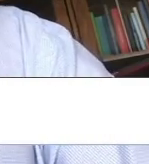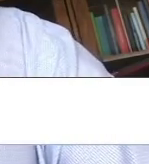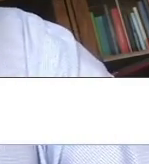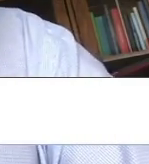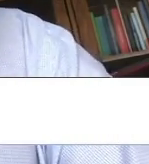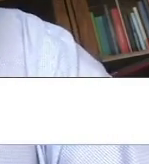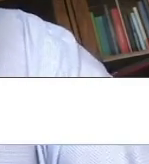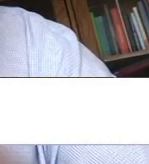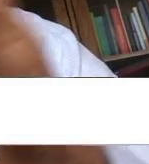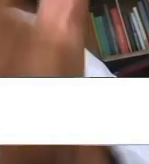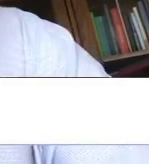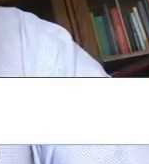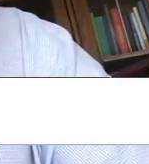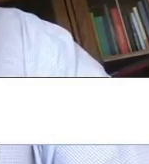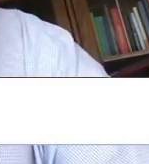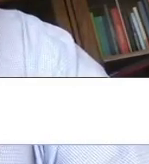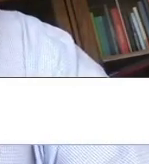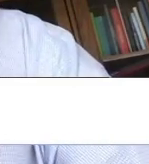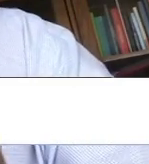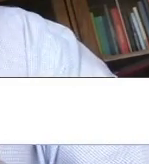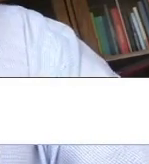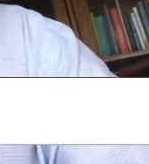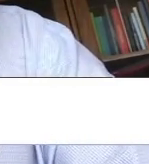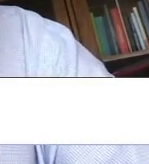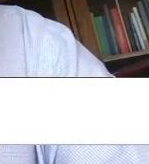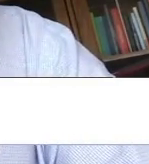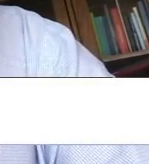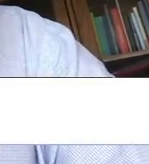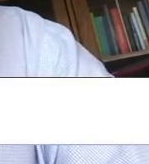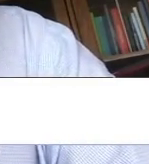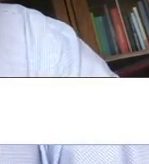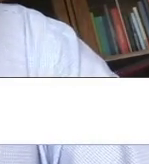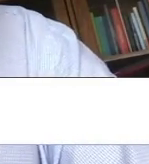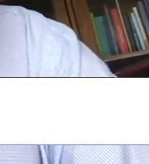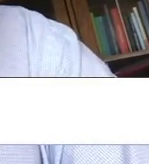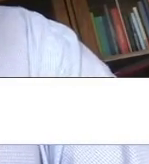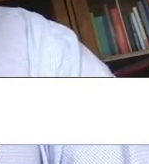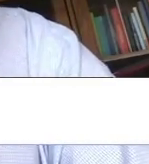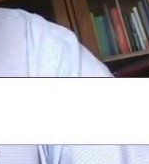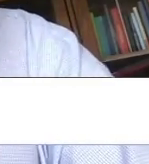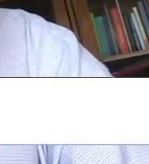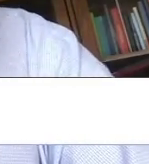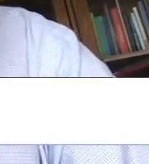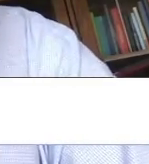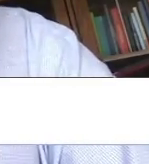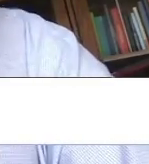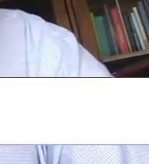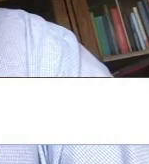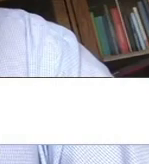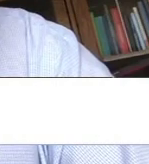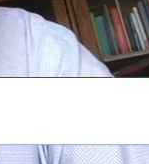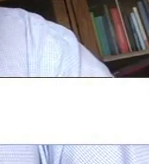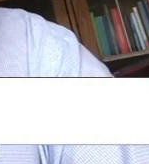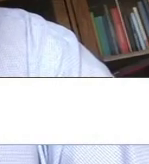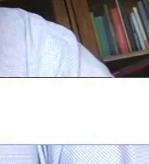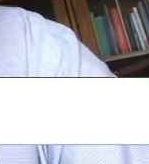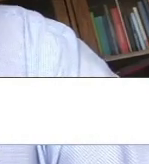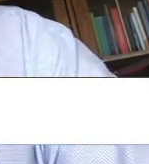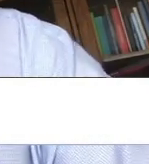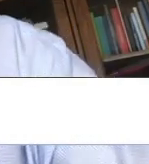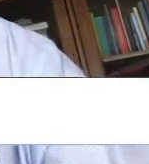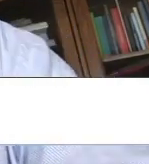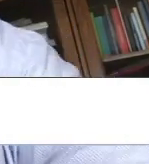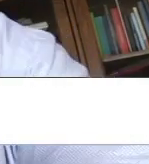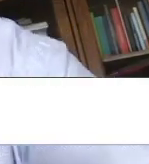haber para evitar, así como trabajan en la región, así como están en la región de Aysén, para que sean copartícipes y corresponsables de las tareas